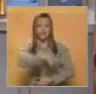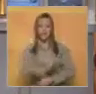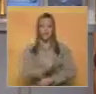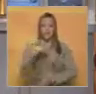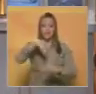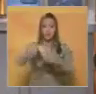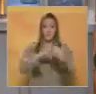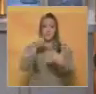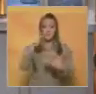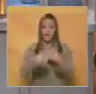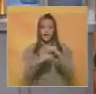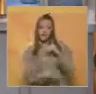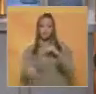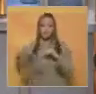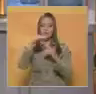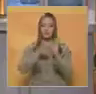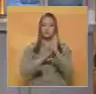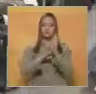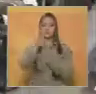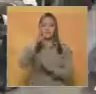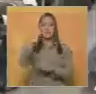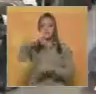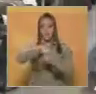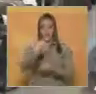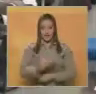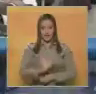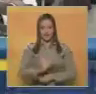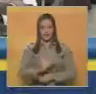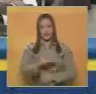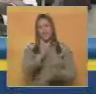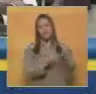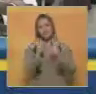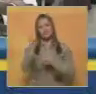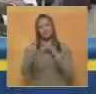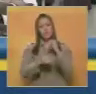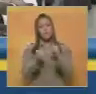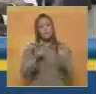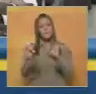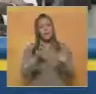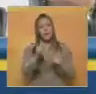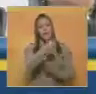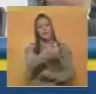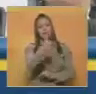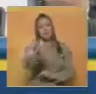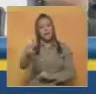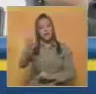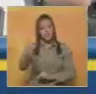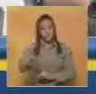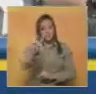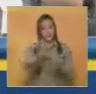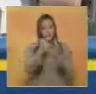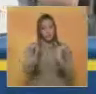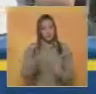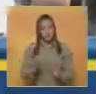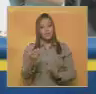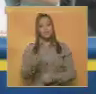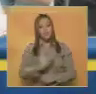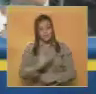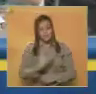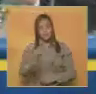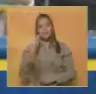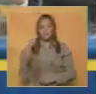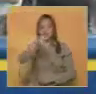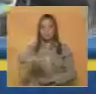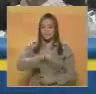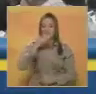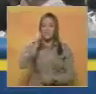plan Supérate y Progresa que realiza la alcaldía. La prueba evalúa las destrezas y el nivel de preparación de cada estudiante. El alcalde Carlos Ocariz aseguró que el